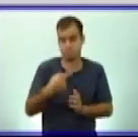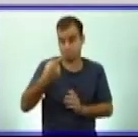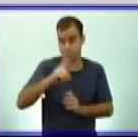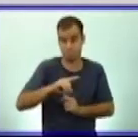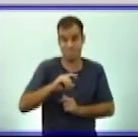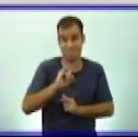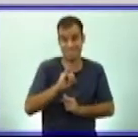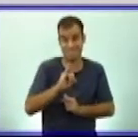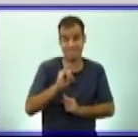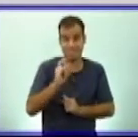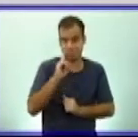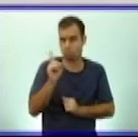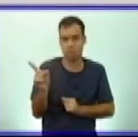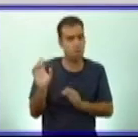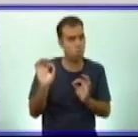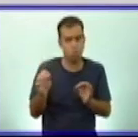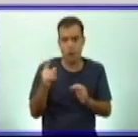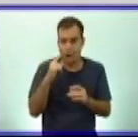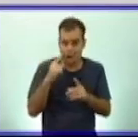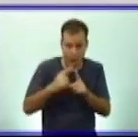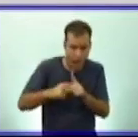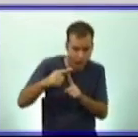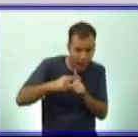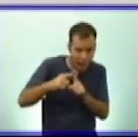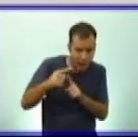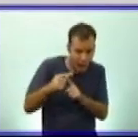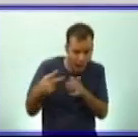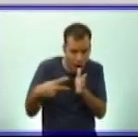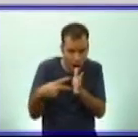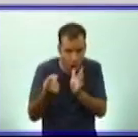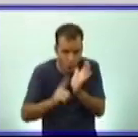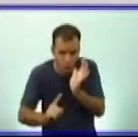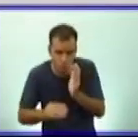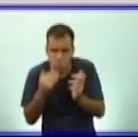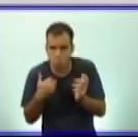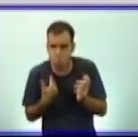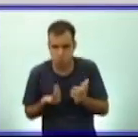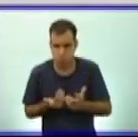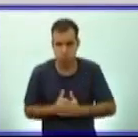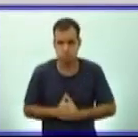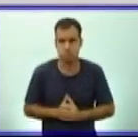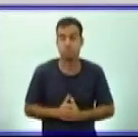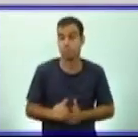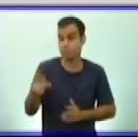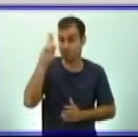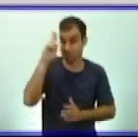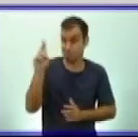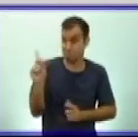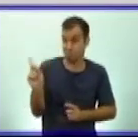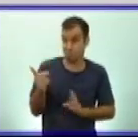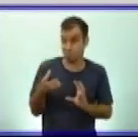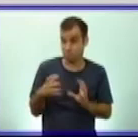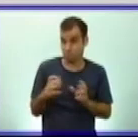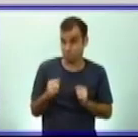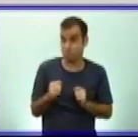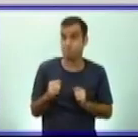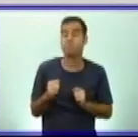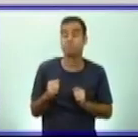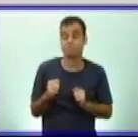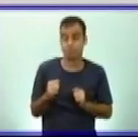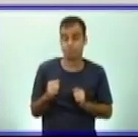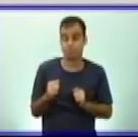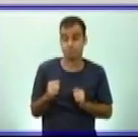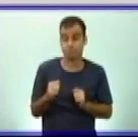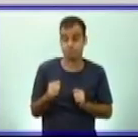efectivos de estas dos magnitudes. Recuerden ustedes que este desfasaje de pi sobre